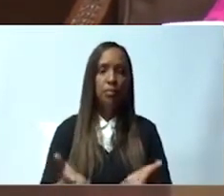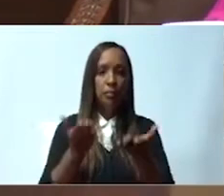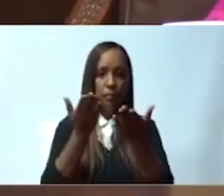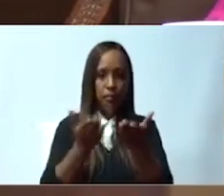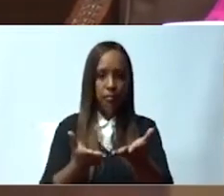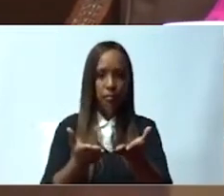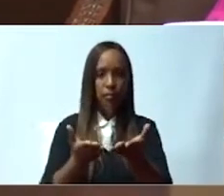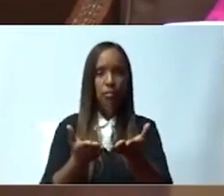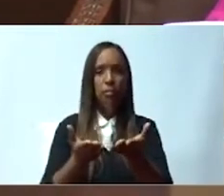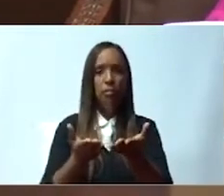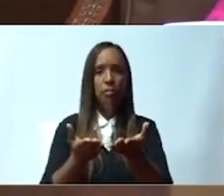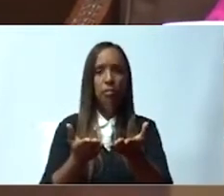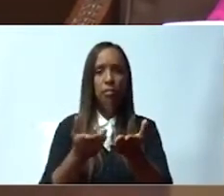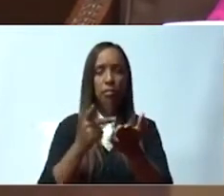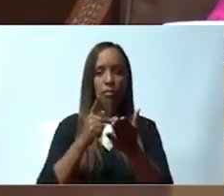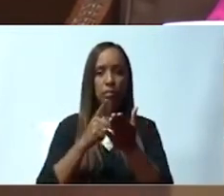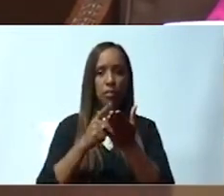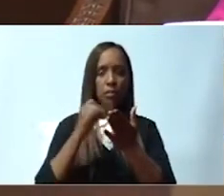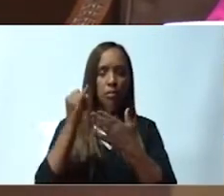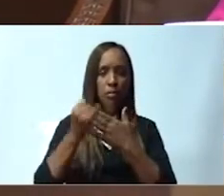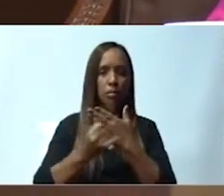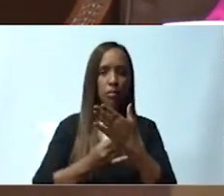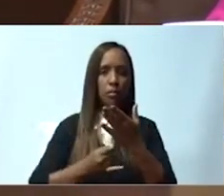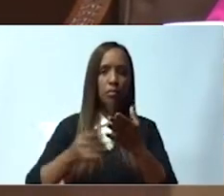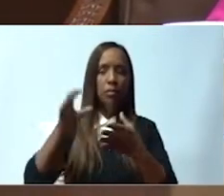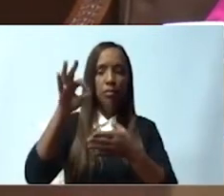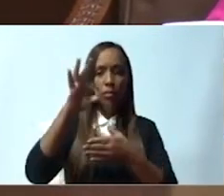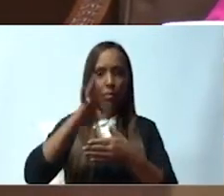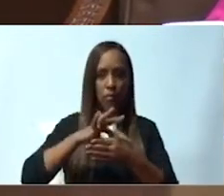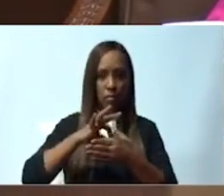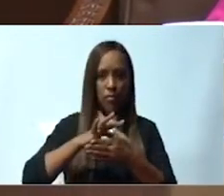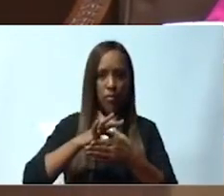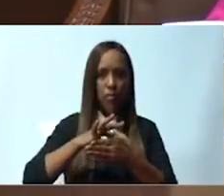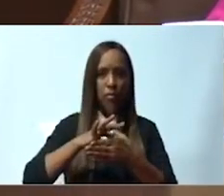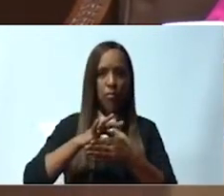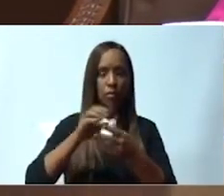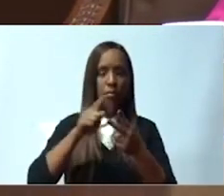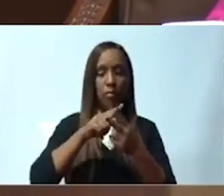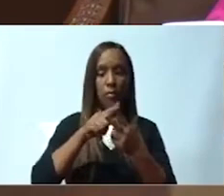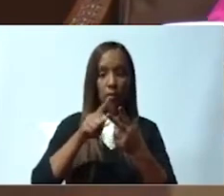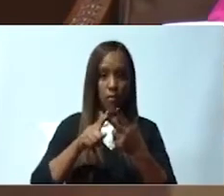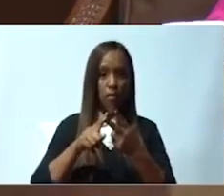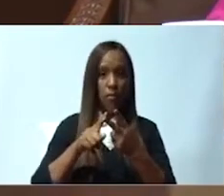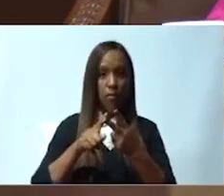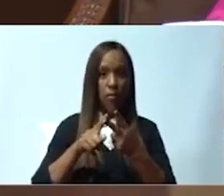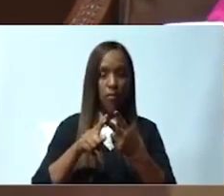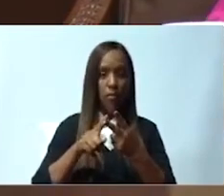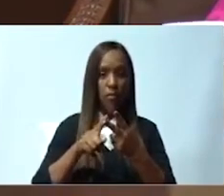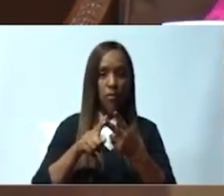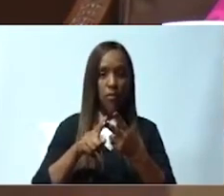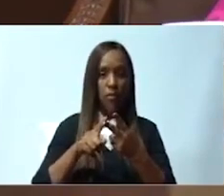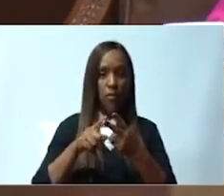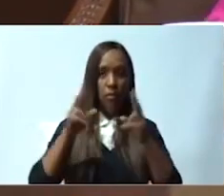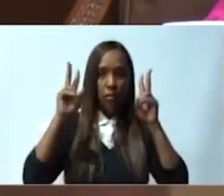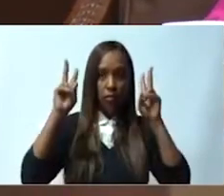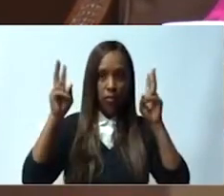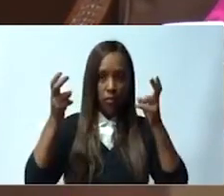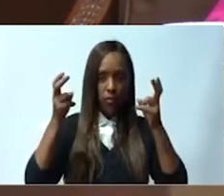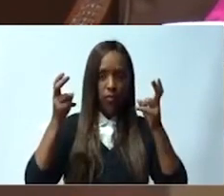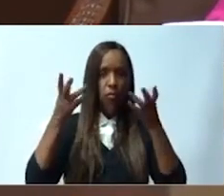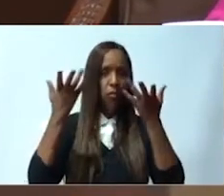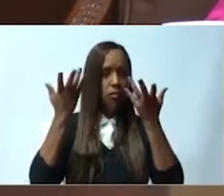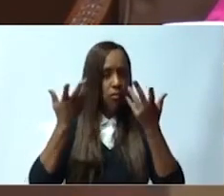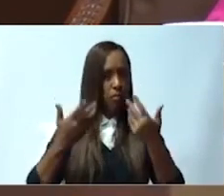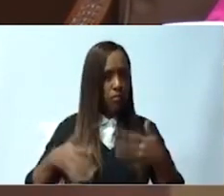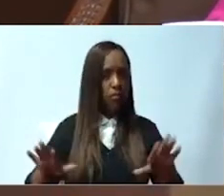proyecto con su informe a votación de nuevo y su modificación. Ya leímos el enunciado. Estamos